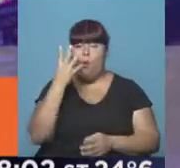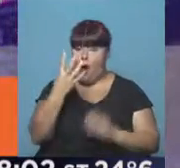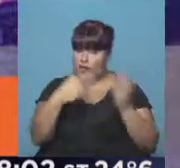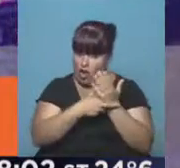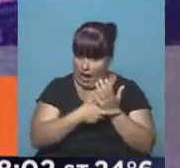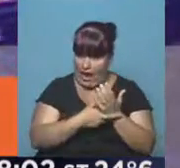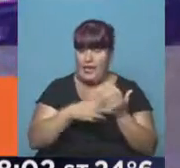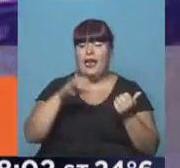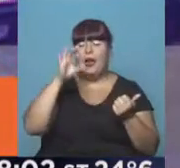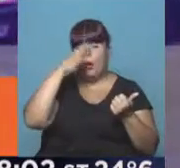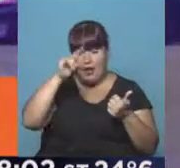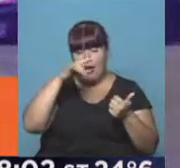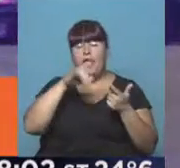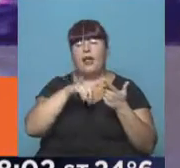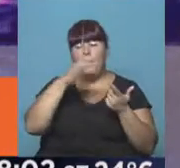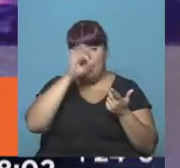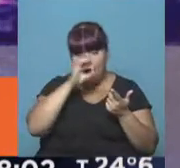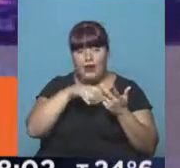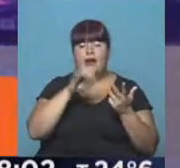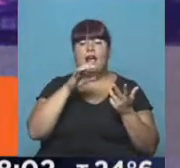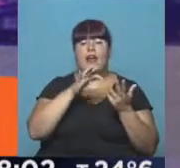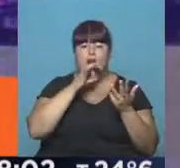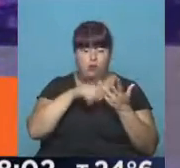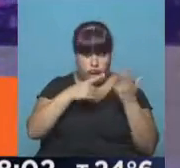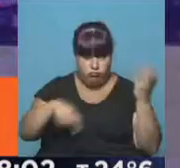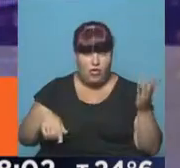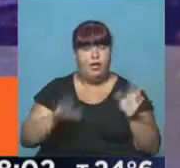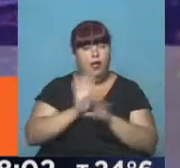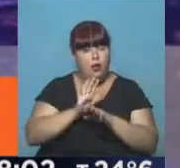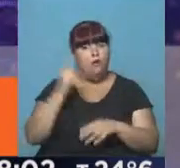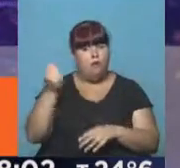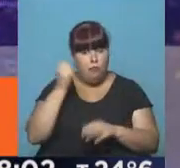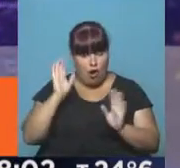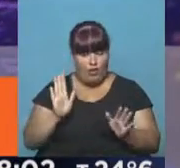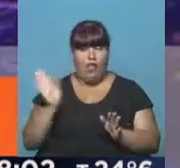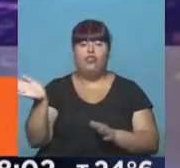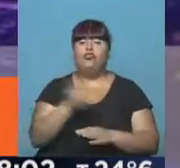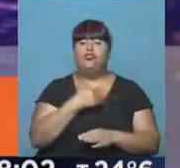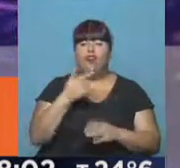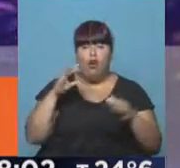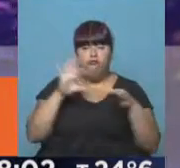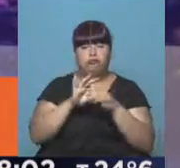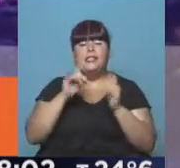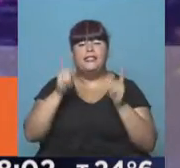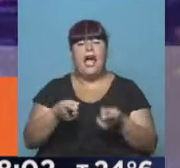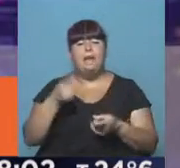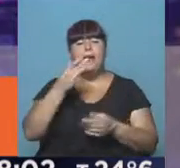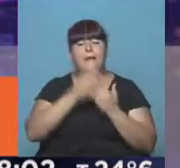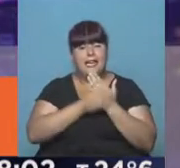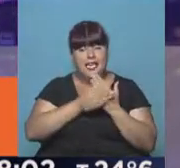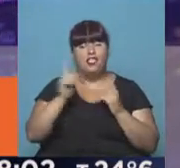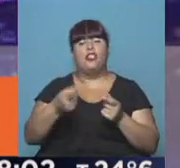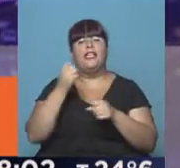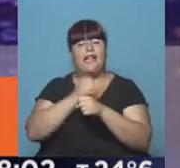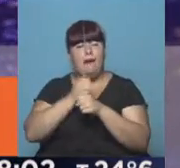hay que destacarlo la bovina la aviar la porcina y la bovina o sea muy importante todo lo que tienen algo que ver aparte el ministro buryaile agroindustrias está el